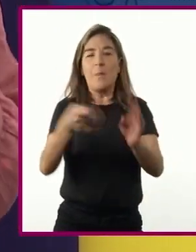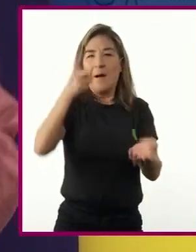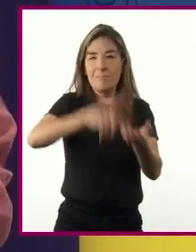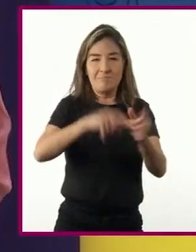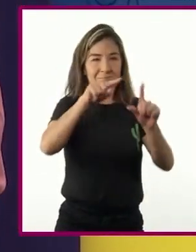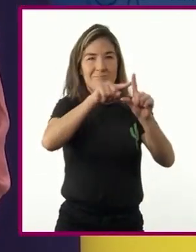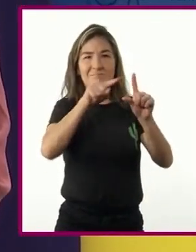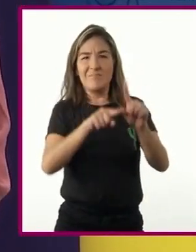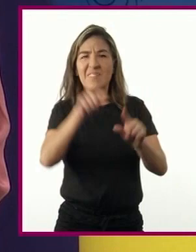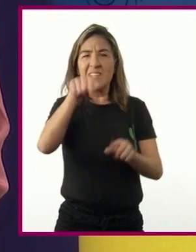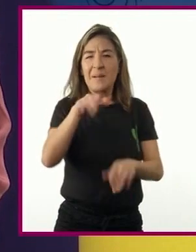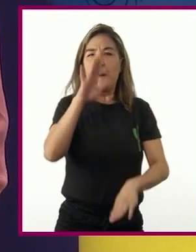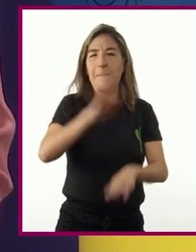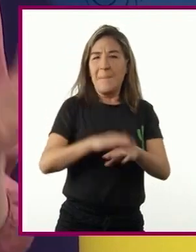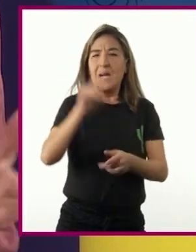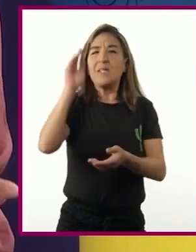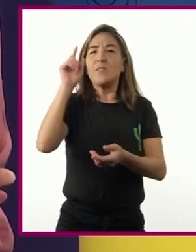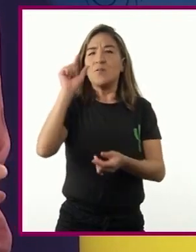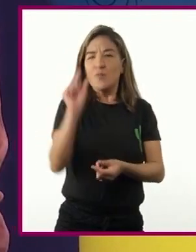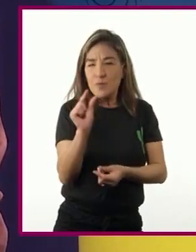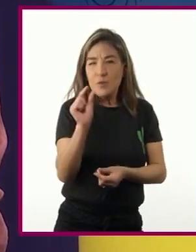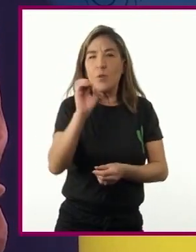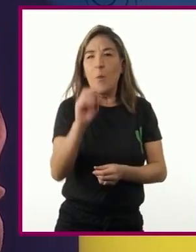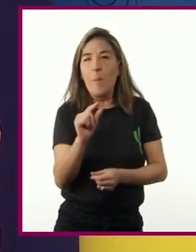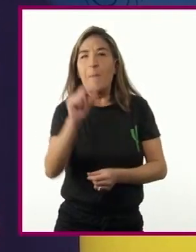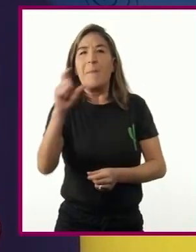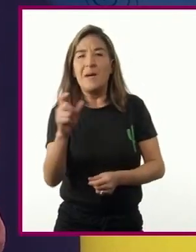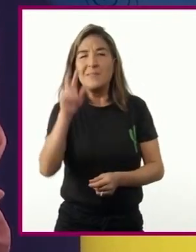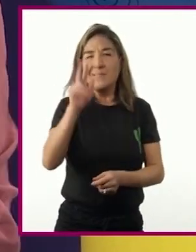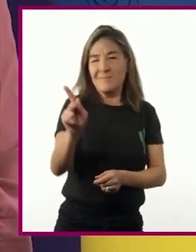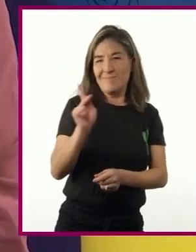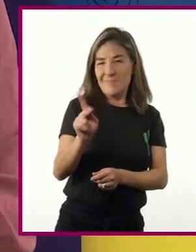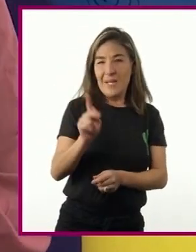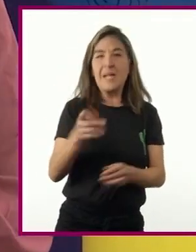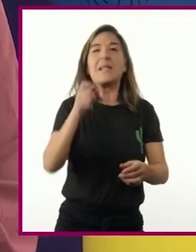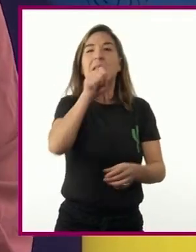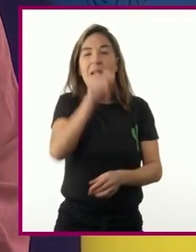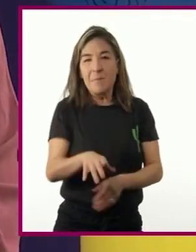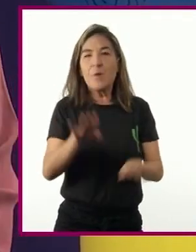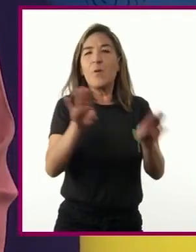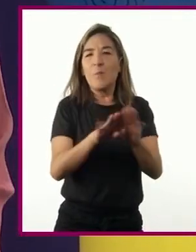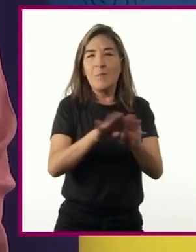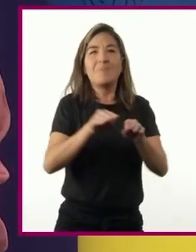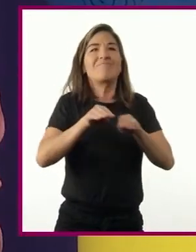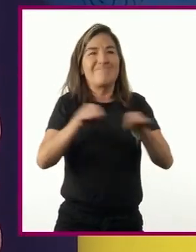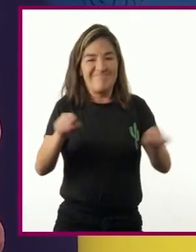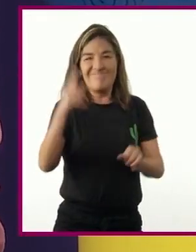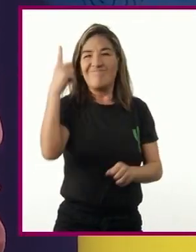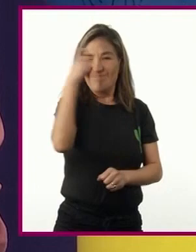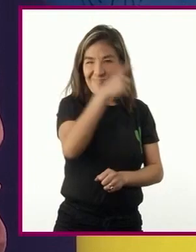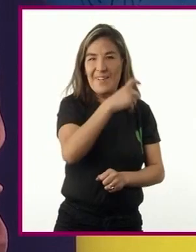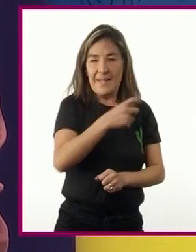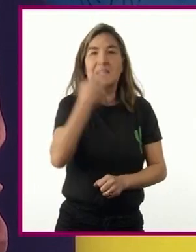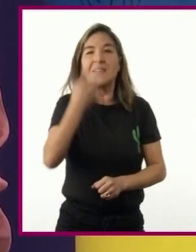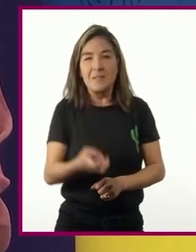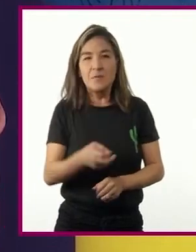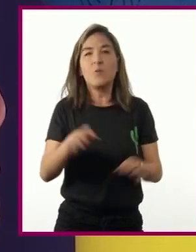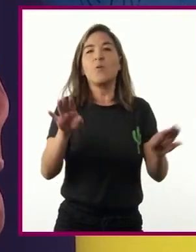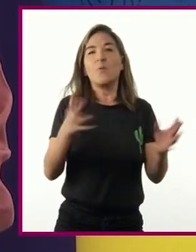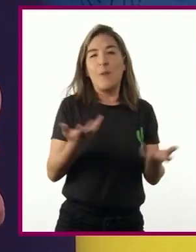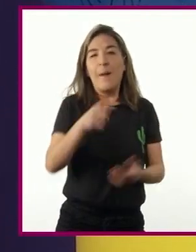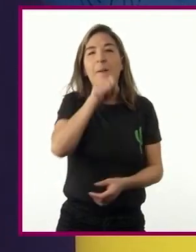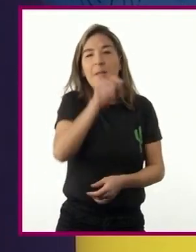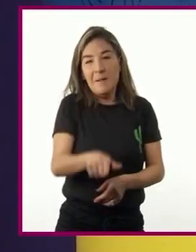son demasiado pequeños o no se puedan distinguir, incluso muy difícil de medir, y esto dificulte